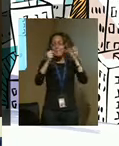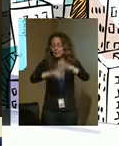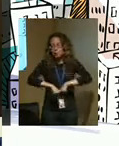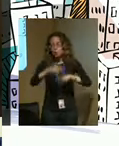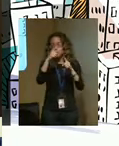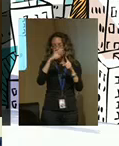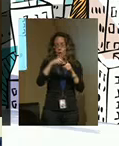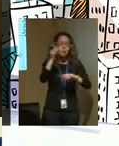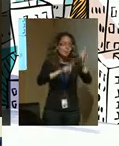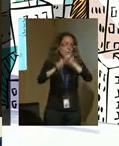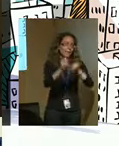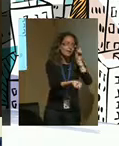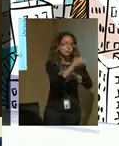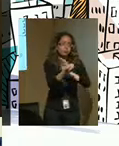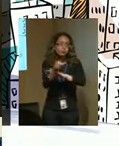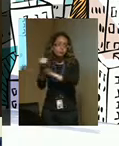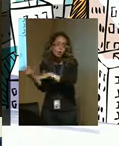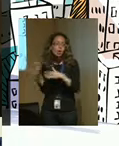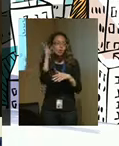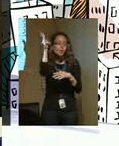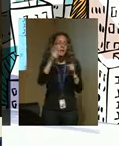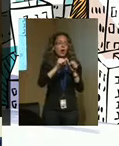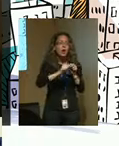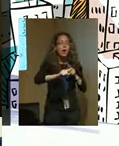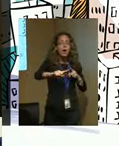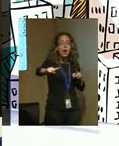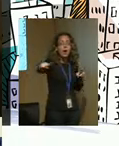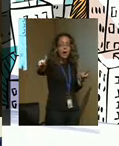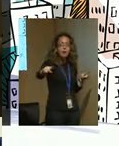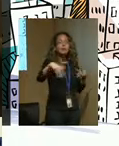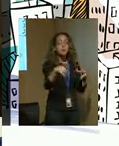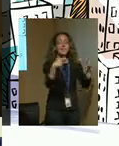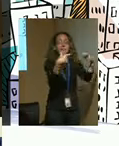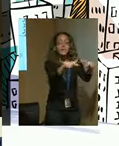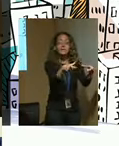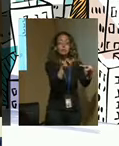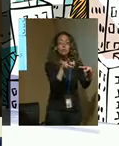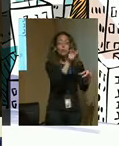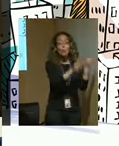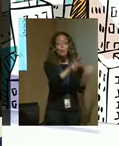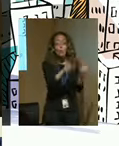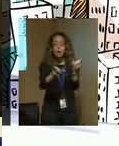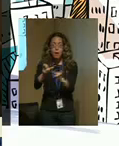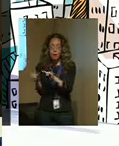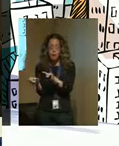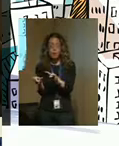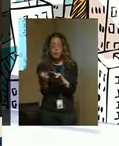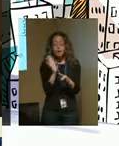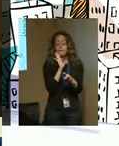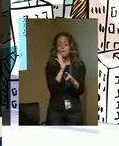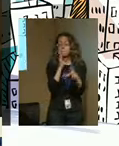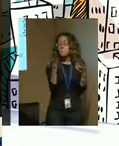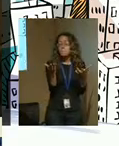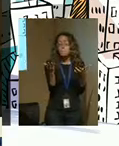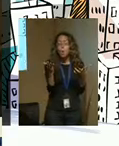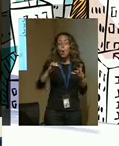hay, se va alargando la edad de jubilación, este segmento de población no va a tener